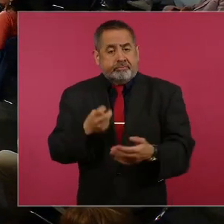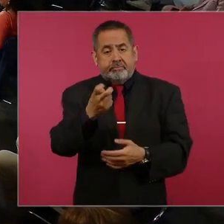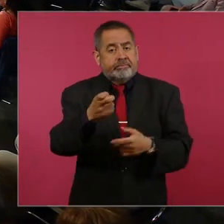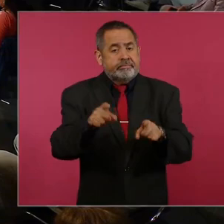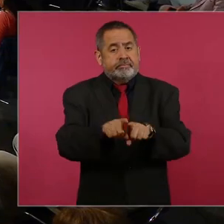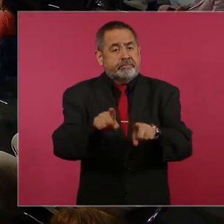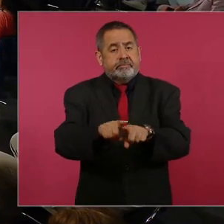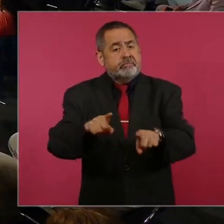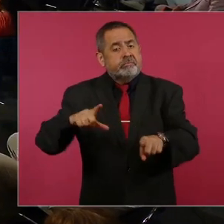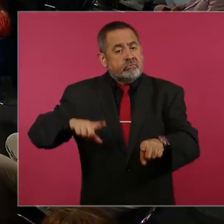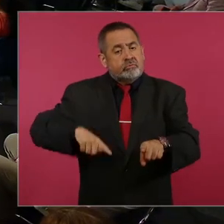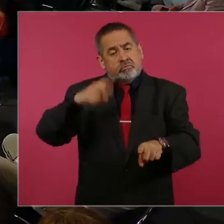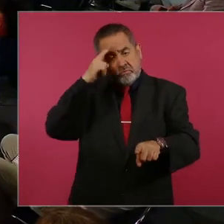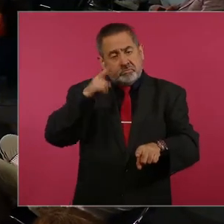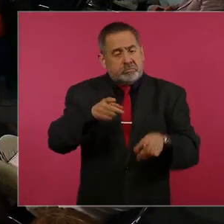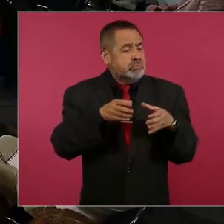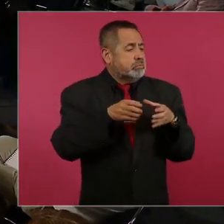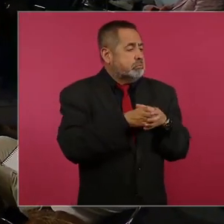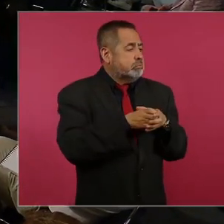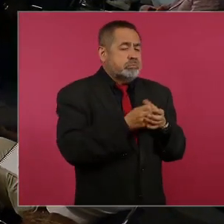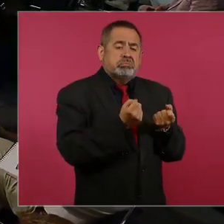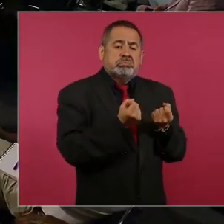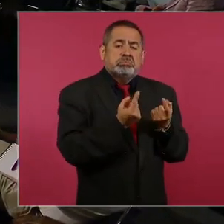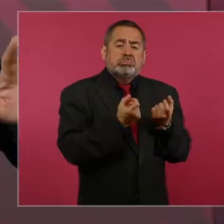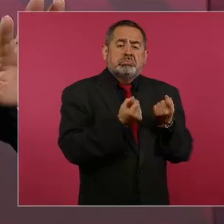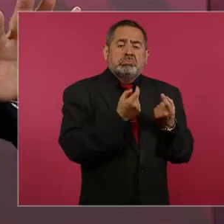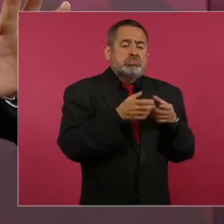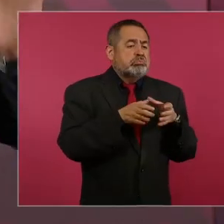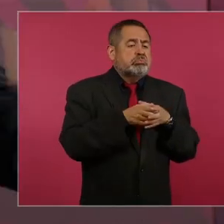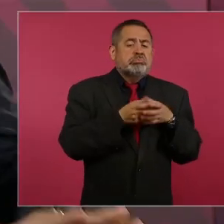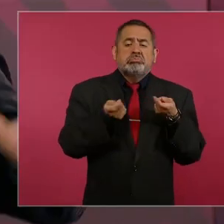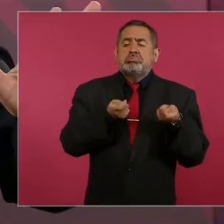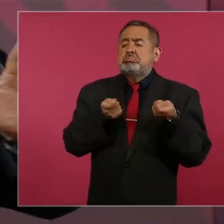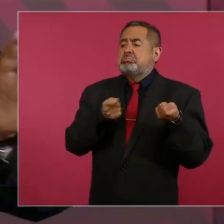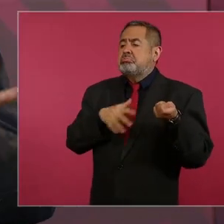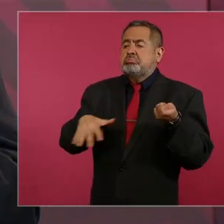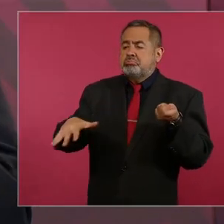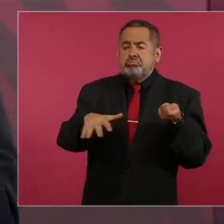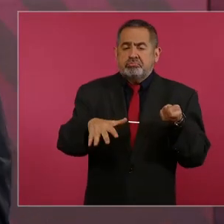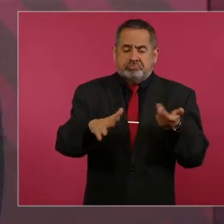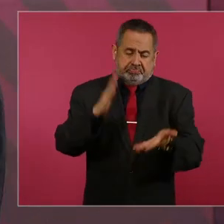hasta 2018.